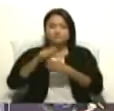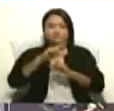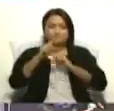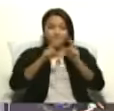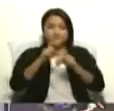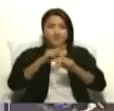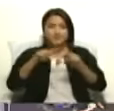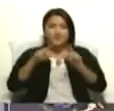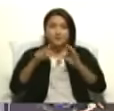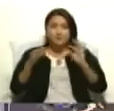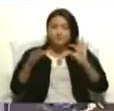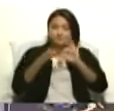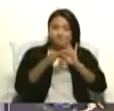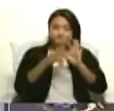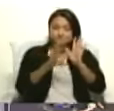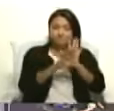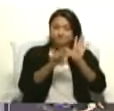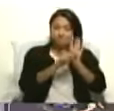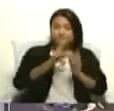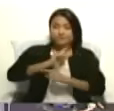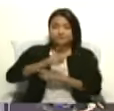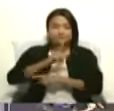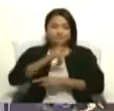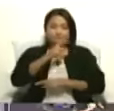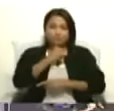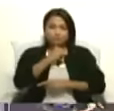vinculante el tiempo de de Bogotá cuando